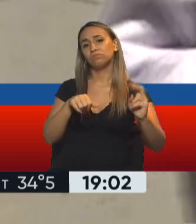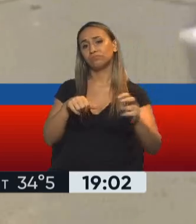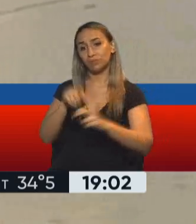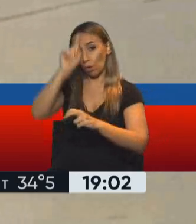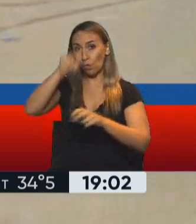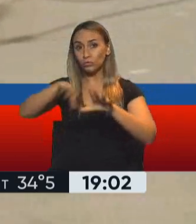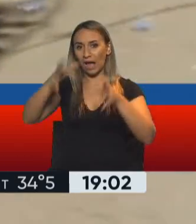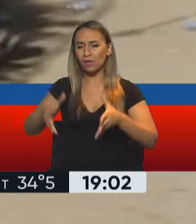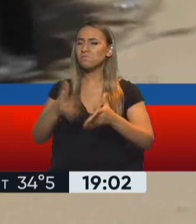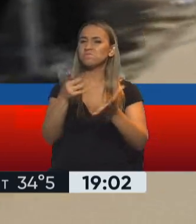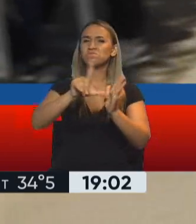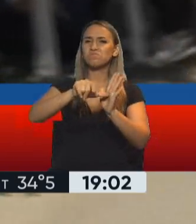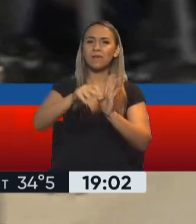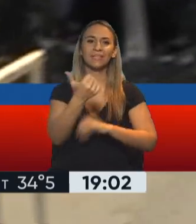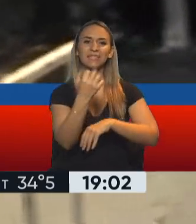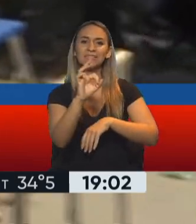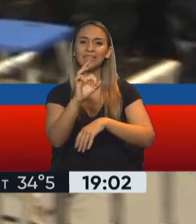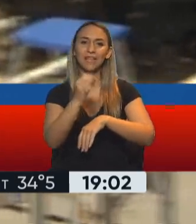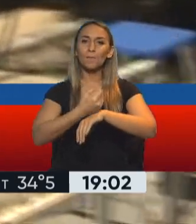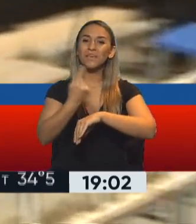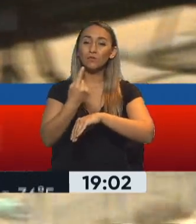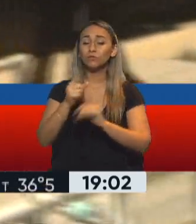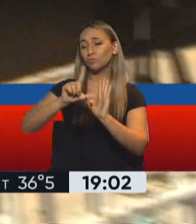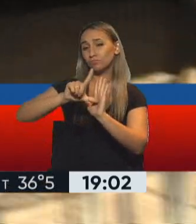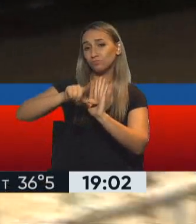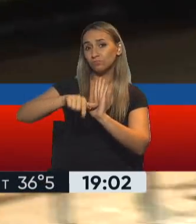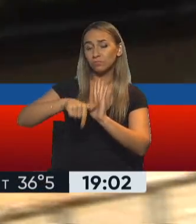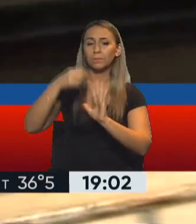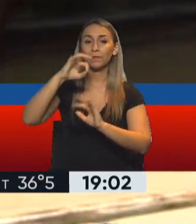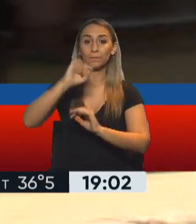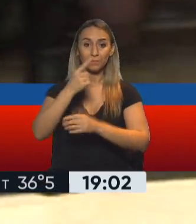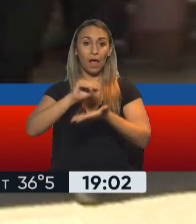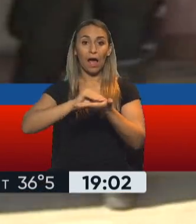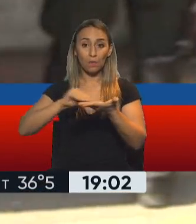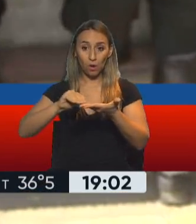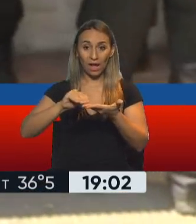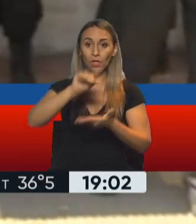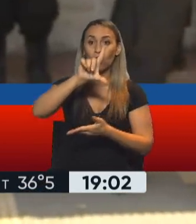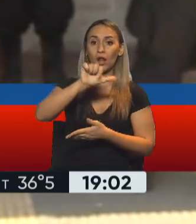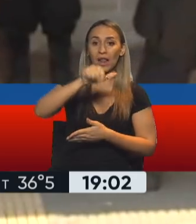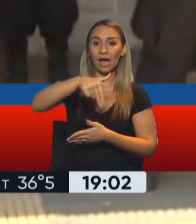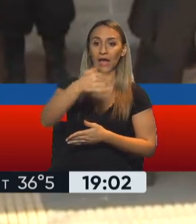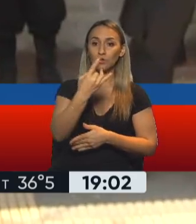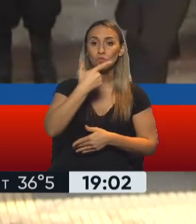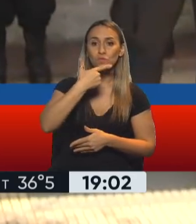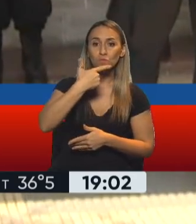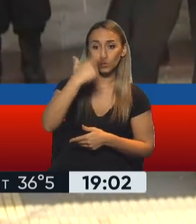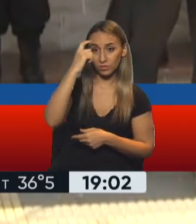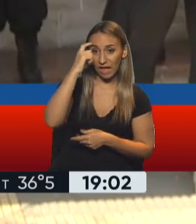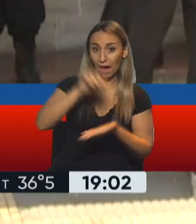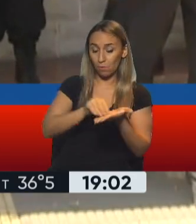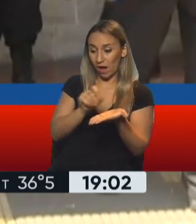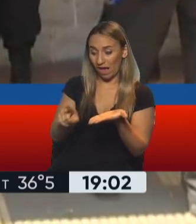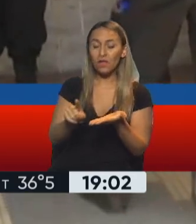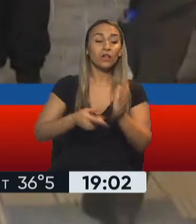60 minutos. Y una vez que salió, su abogado defensor, me estoy refiriendo a Pablo Lanuse, manifestó que la declaración